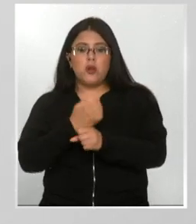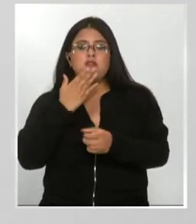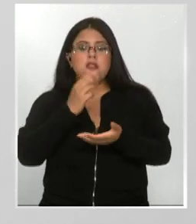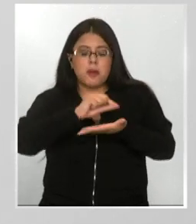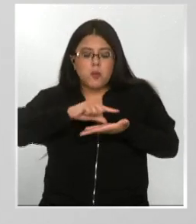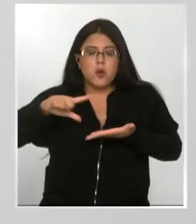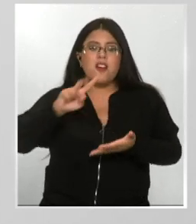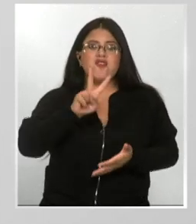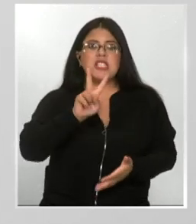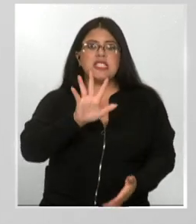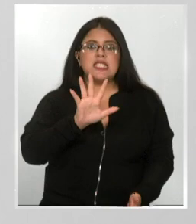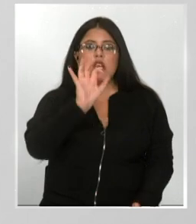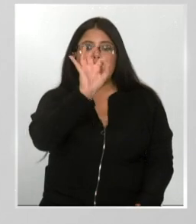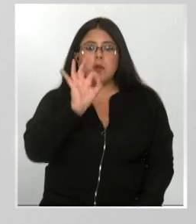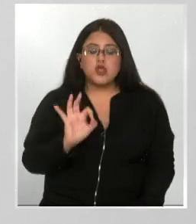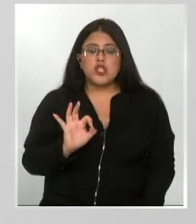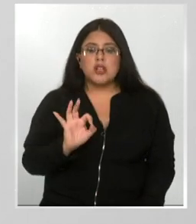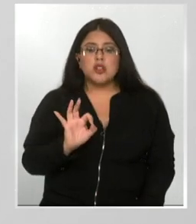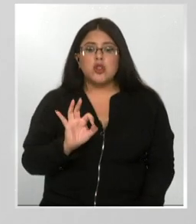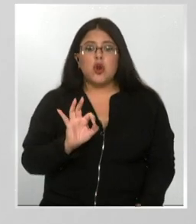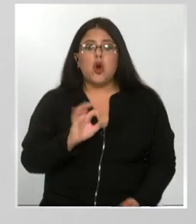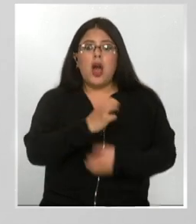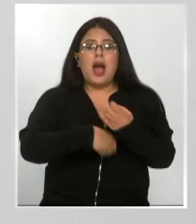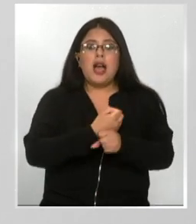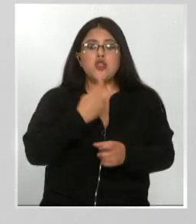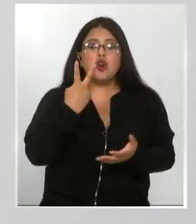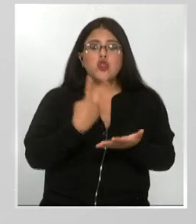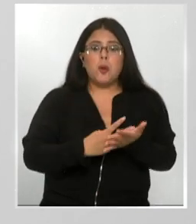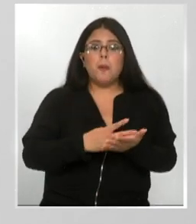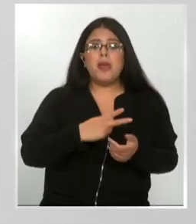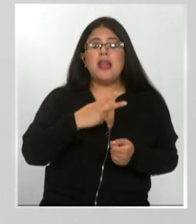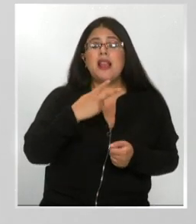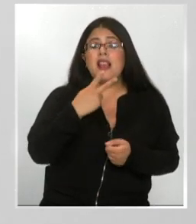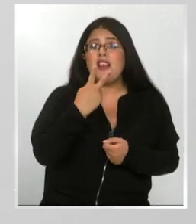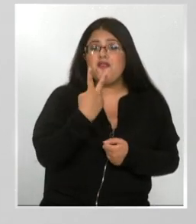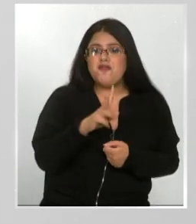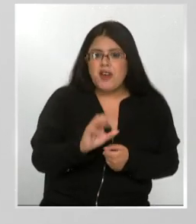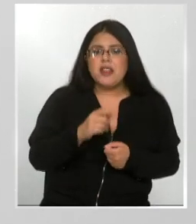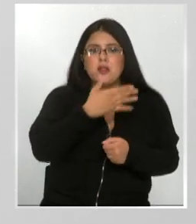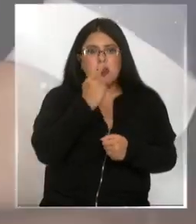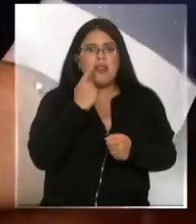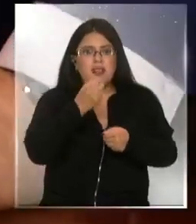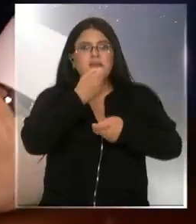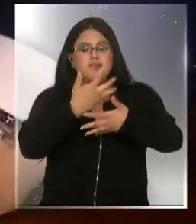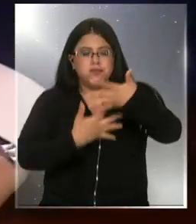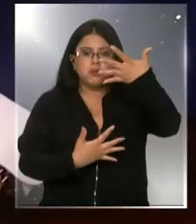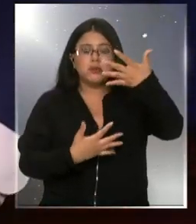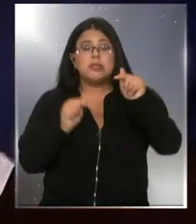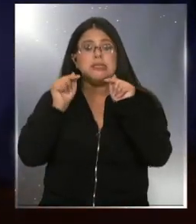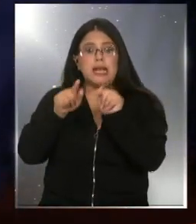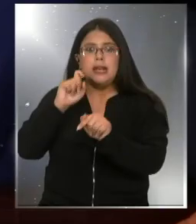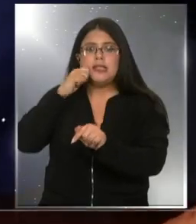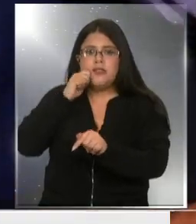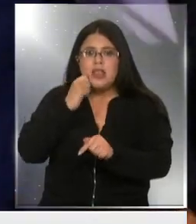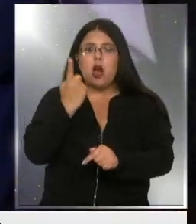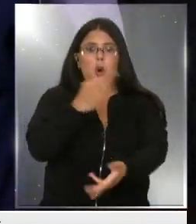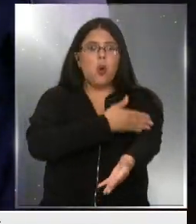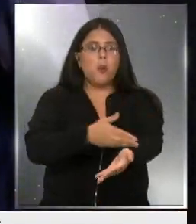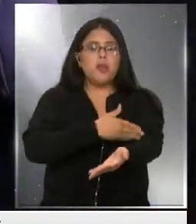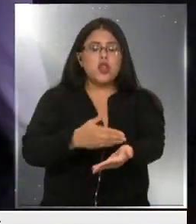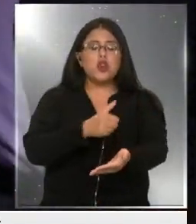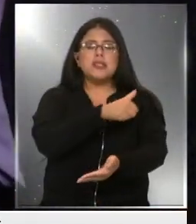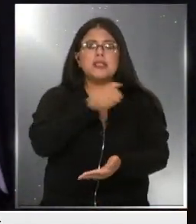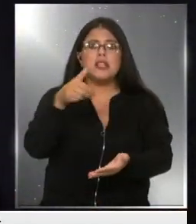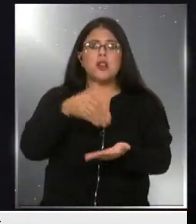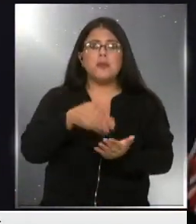un 25% en 2020, un 15% en 2021 y un 10% en 2022. Serían